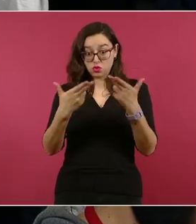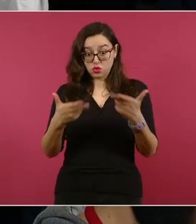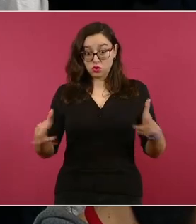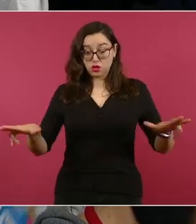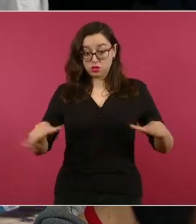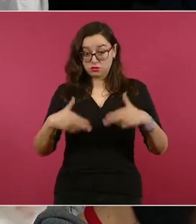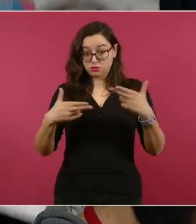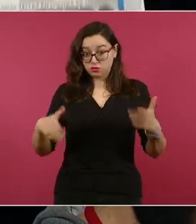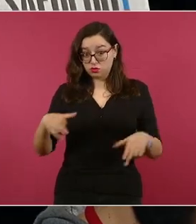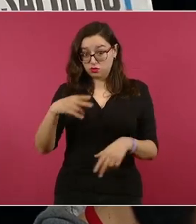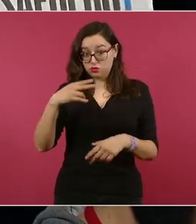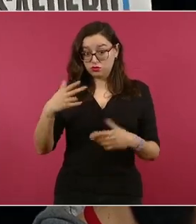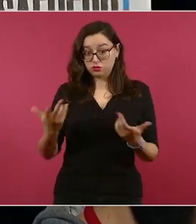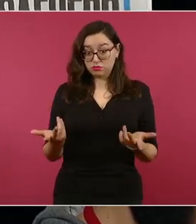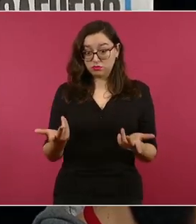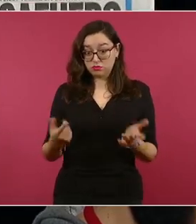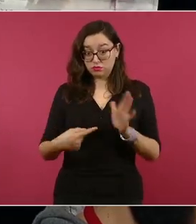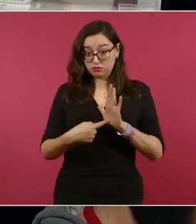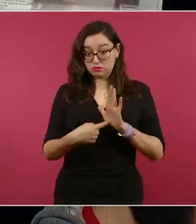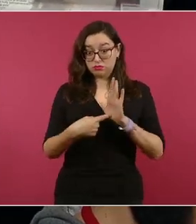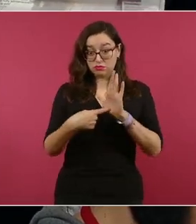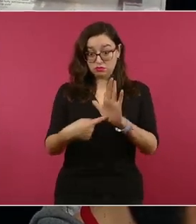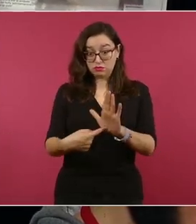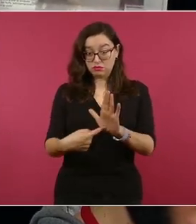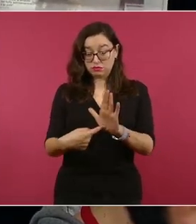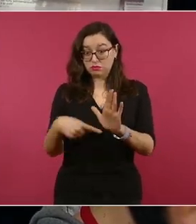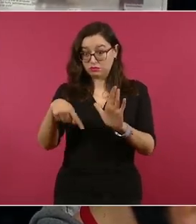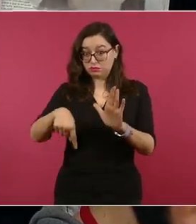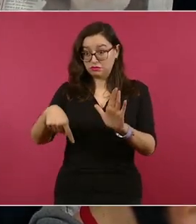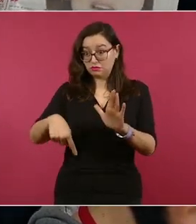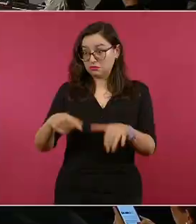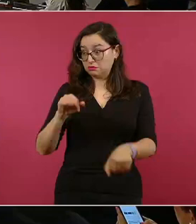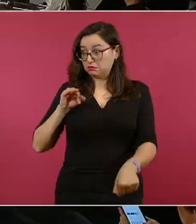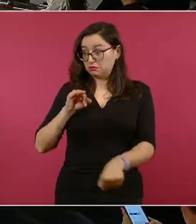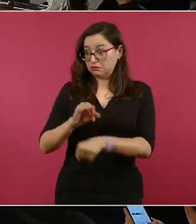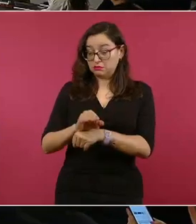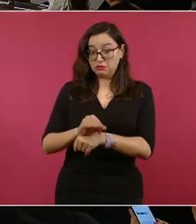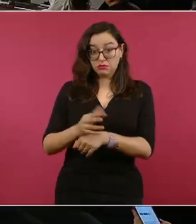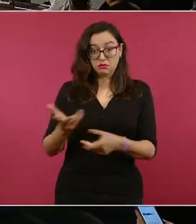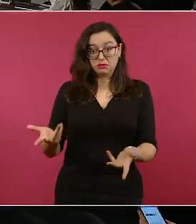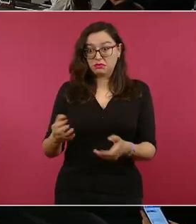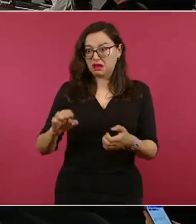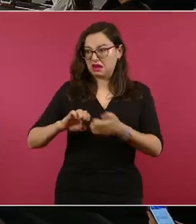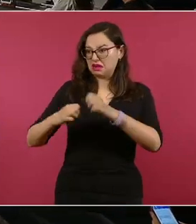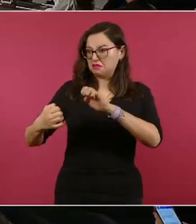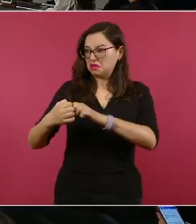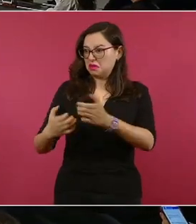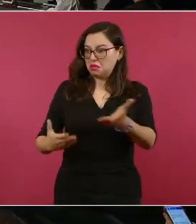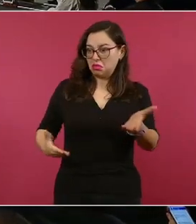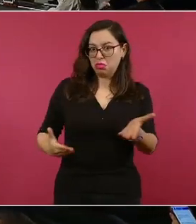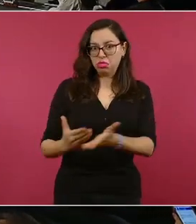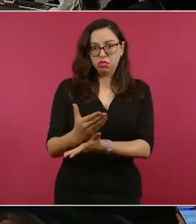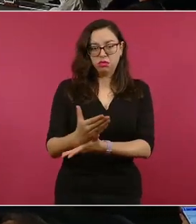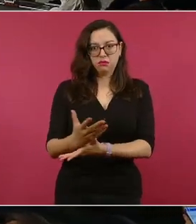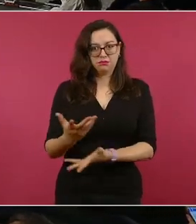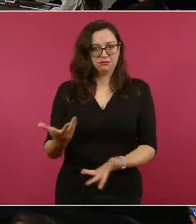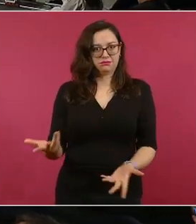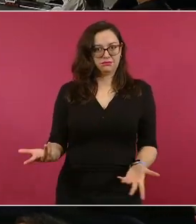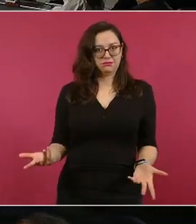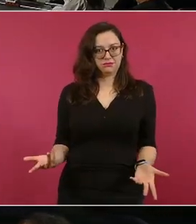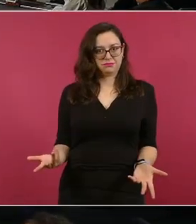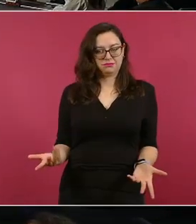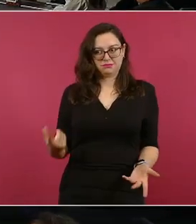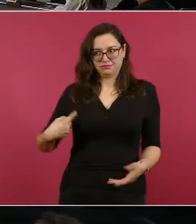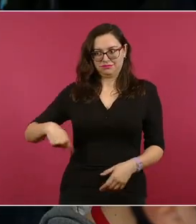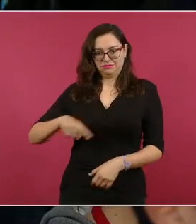tu suelo. Y pues voy a exhibirlo, no voy a mencionar el nombre de la senadora, pero estos son, digamos, la reflexión sobre este